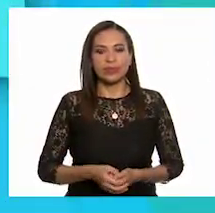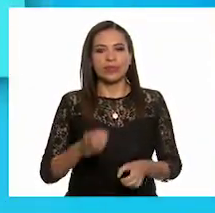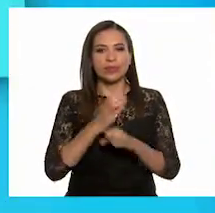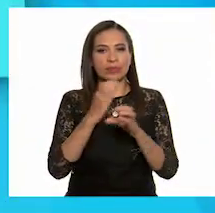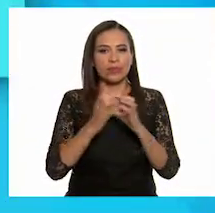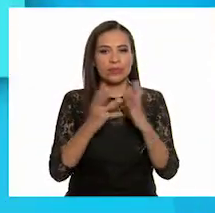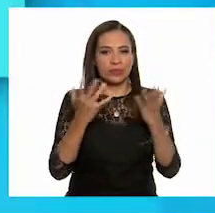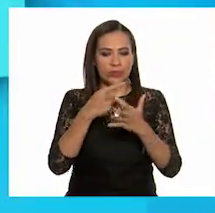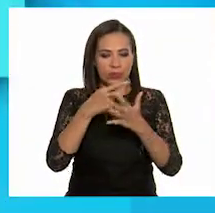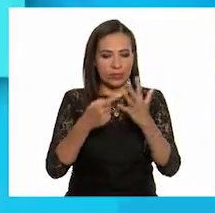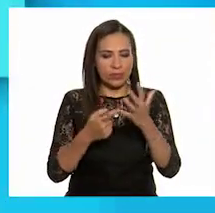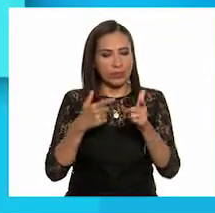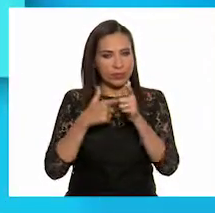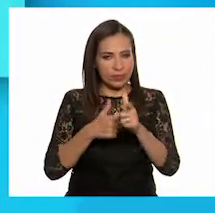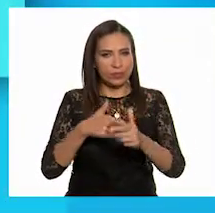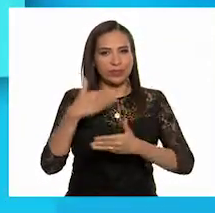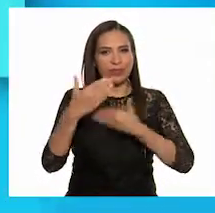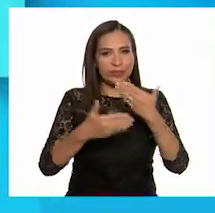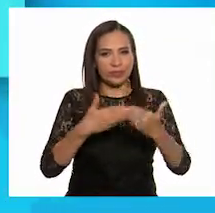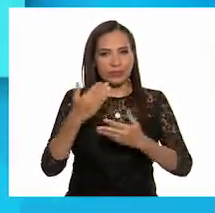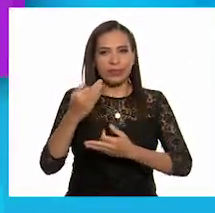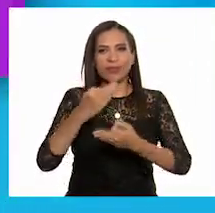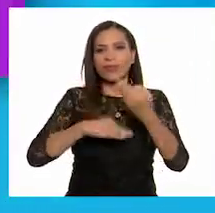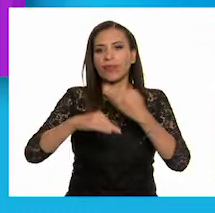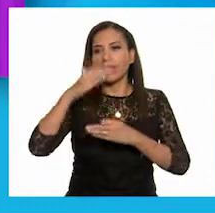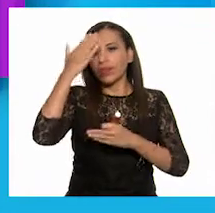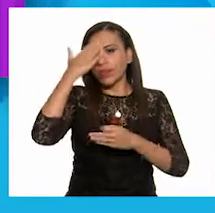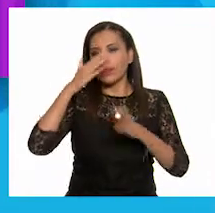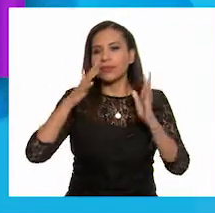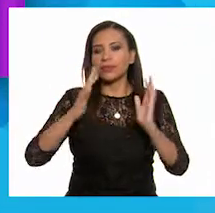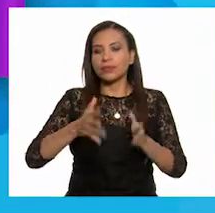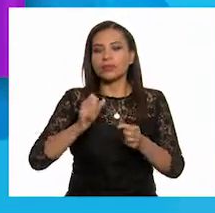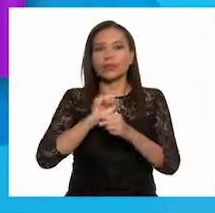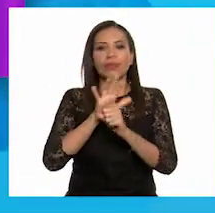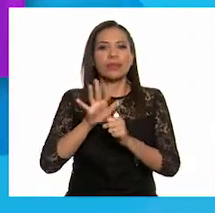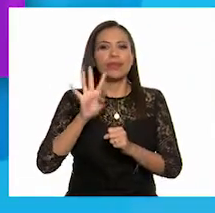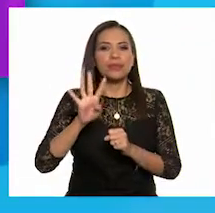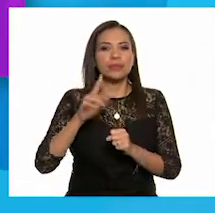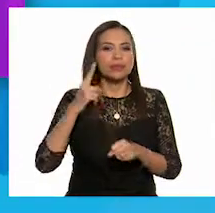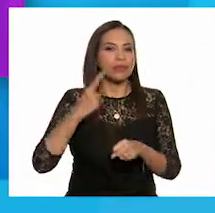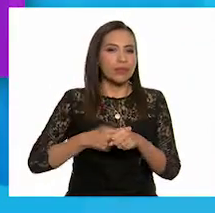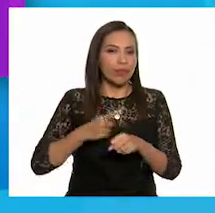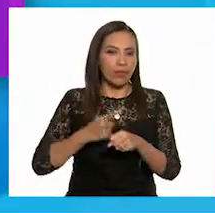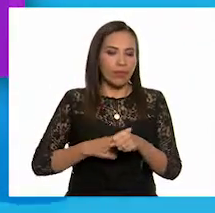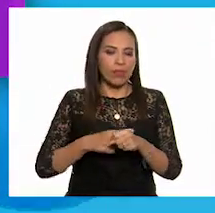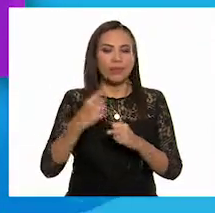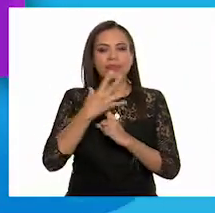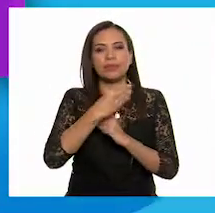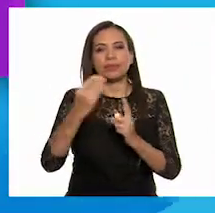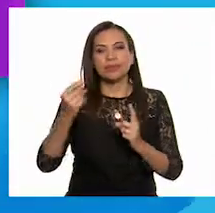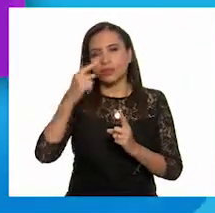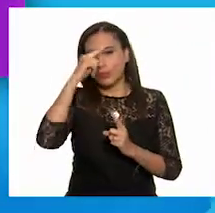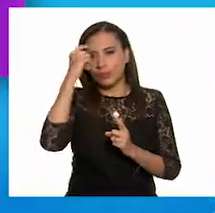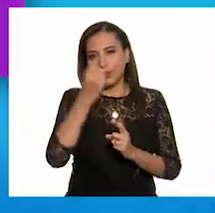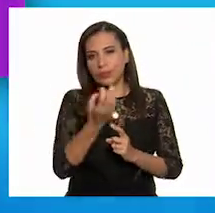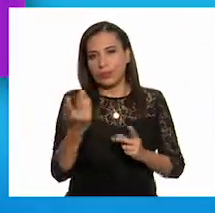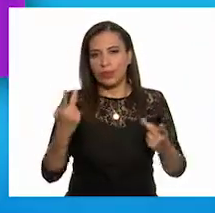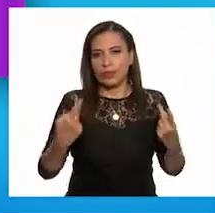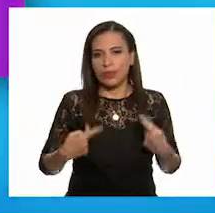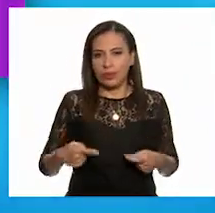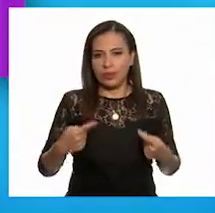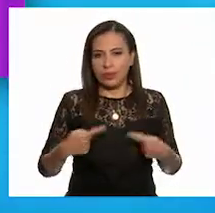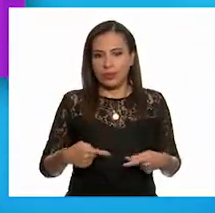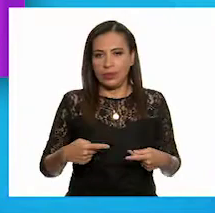Buenas prácticas para seguir adelante. Como todos sabemos, la COVID-19 es una enfermedad que se contagia muy fácilmente entre